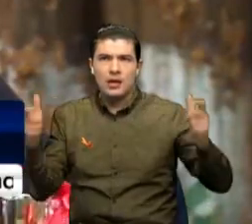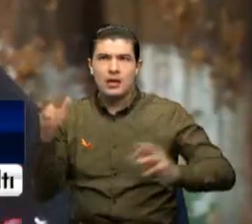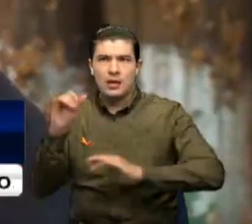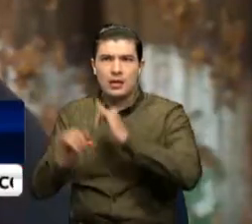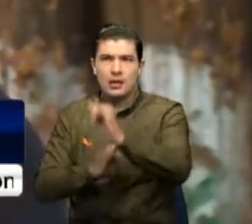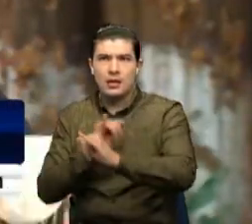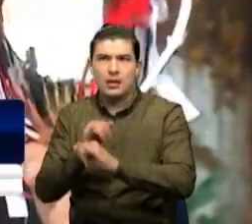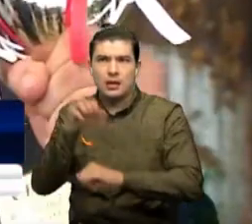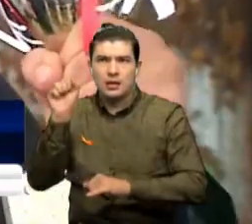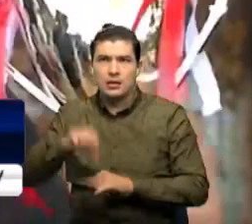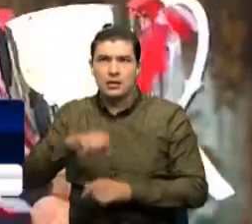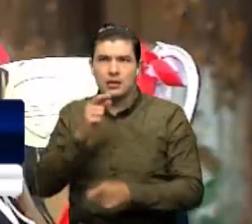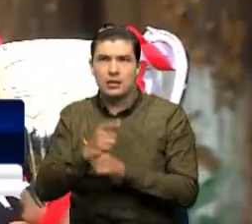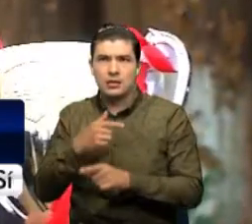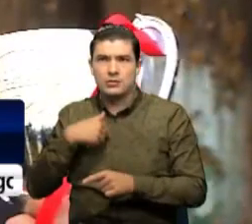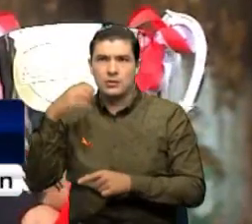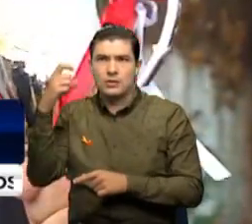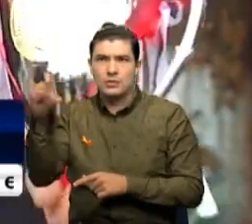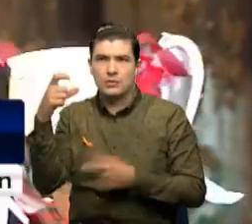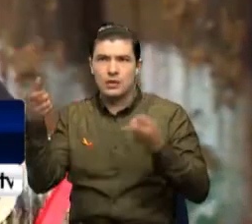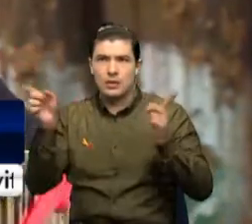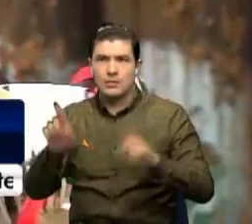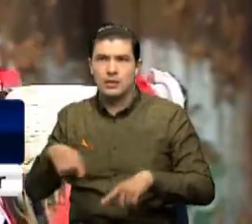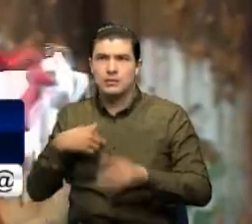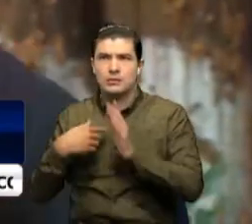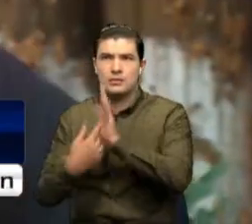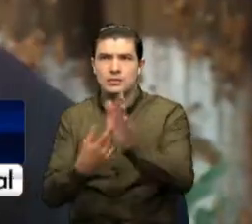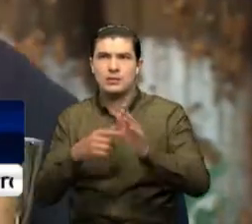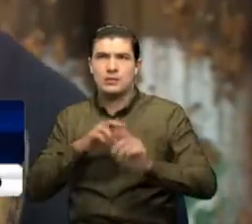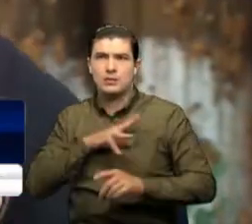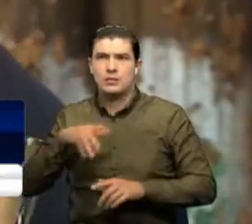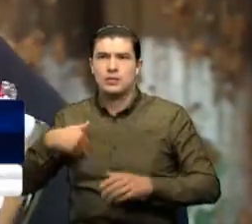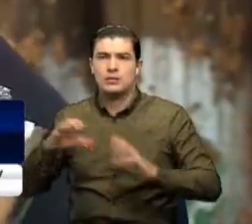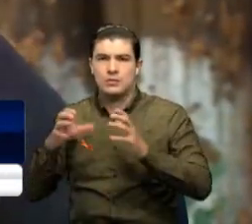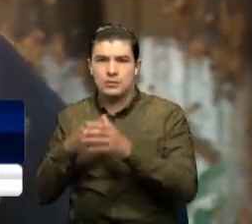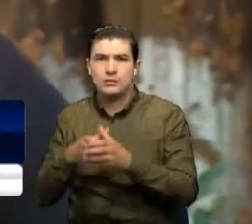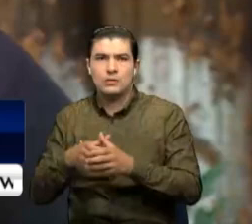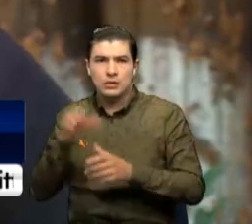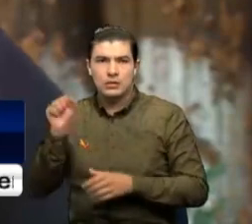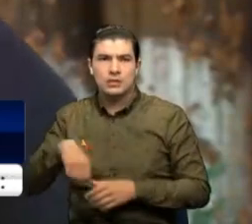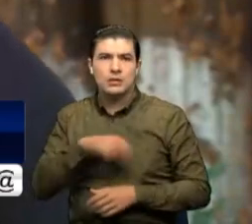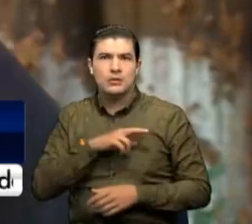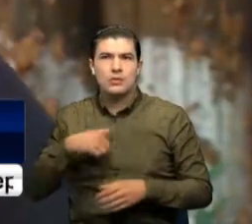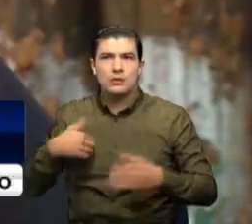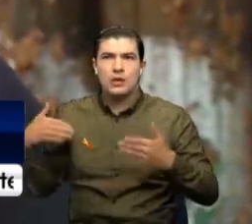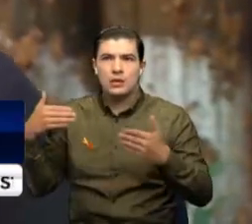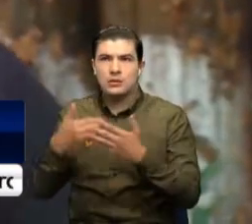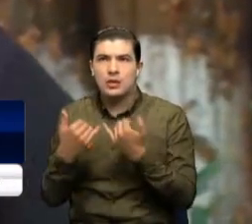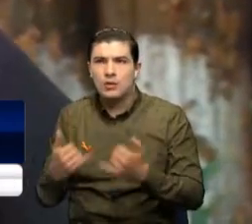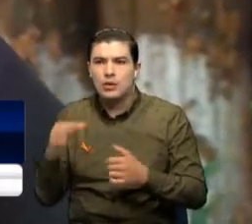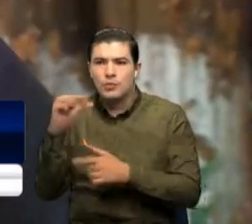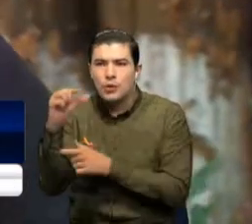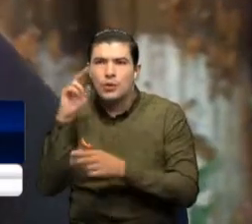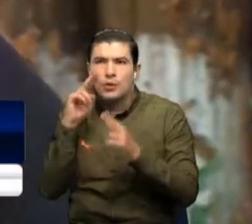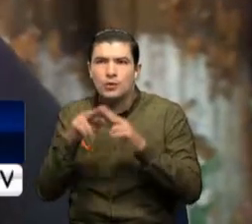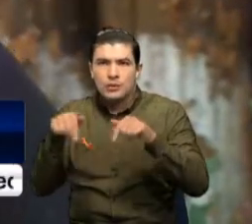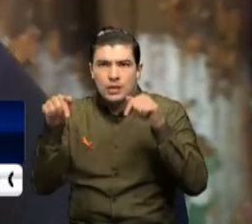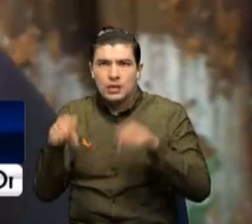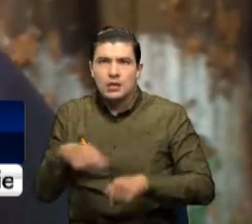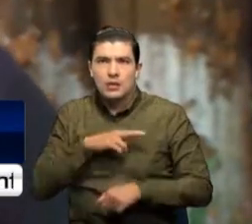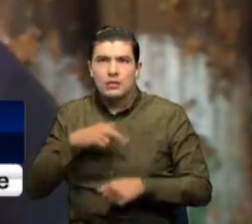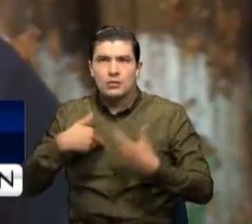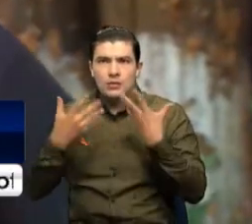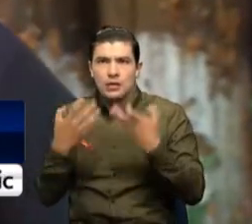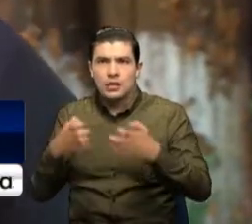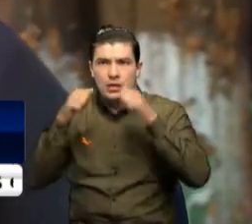mundial y llevar a Cúcuta también para presentar a nuestro grupo, que nosotros hasta ahorita estamos, muy pocos lo conocen aquí y queremos que se dé a